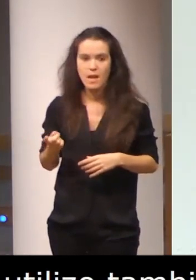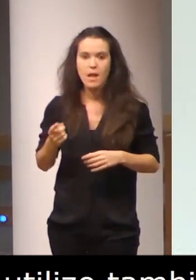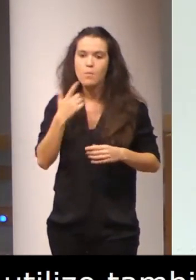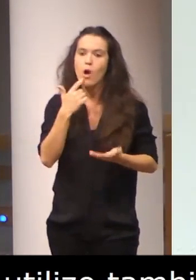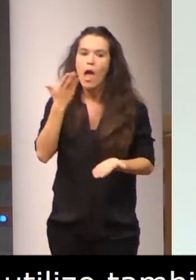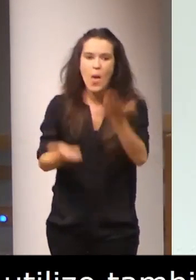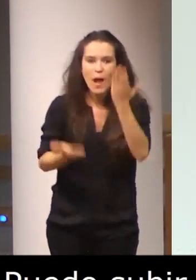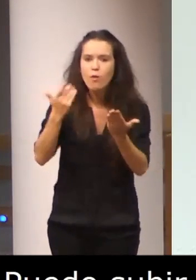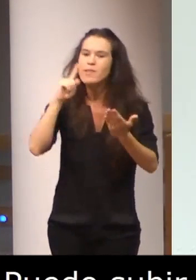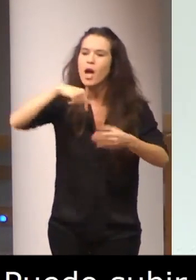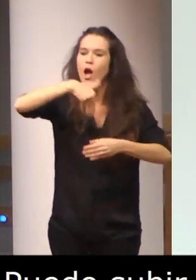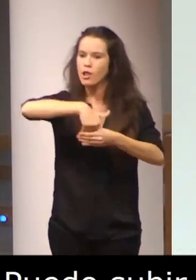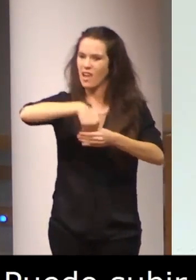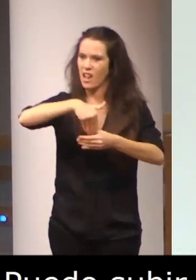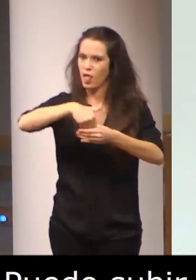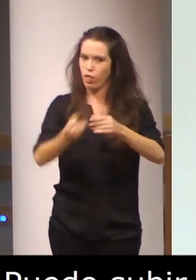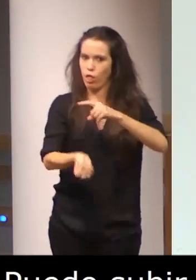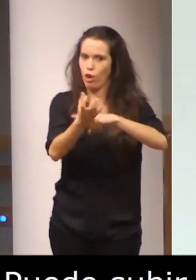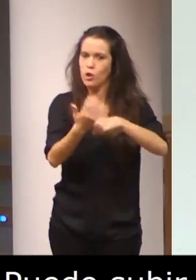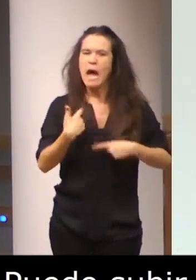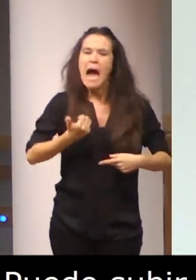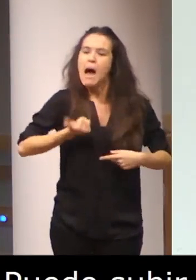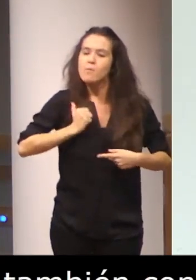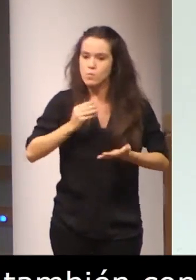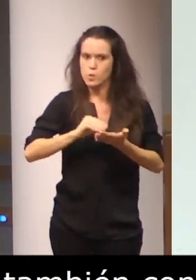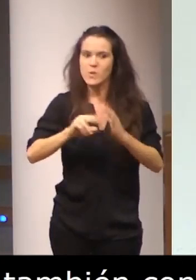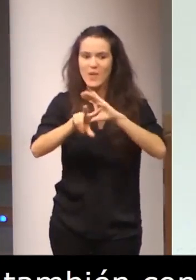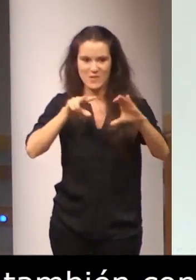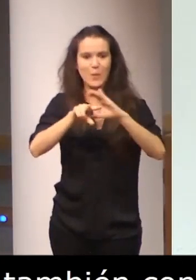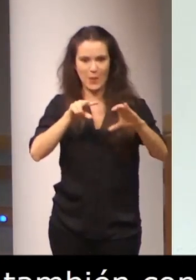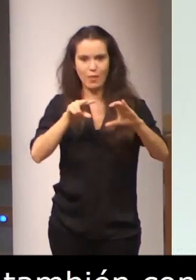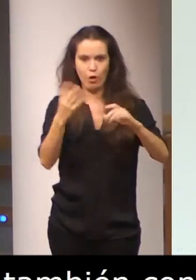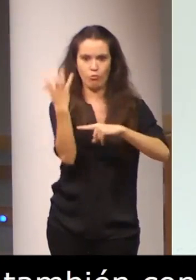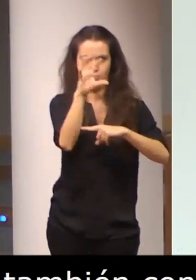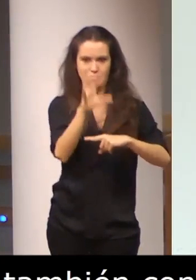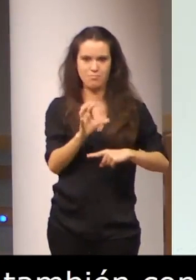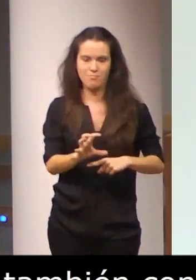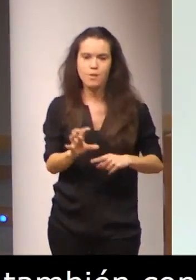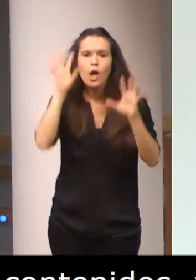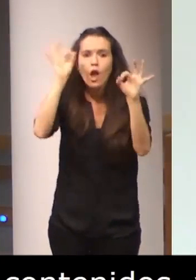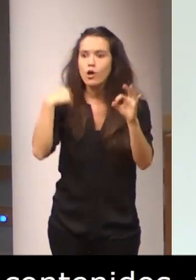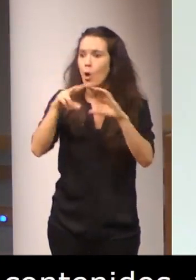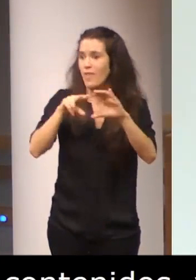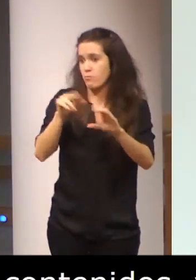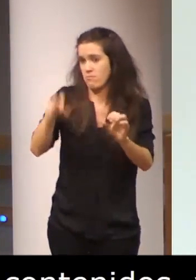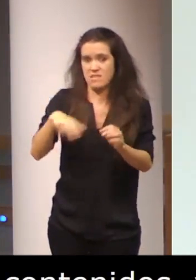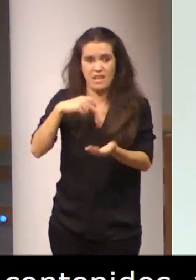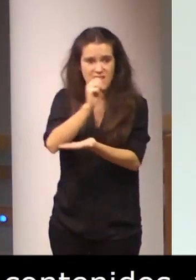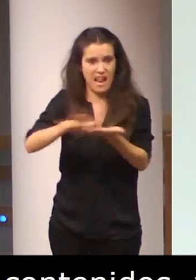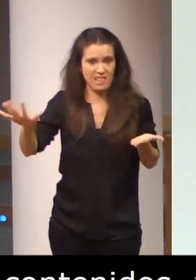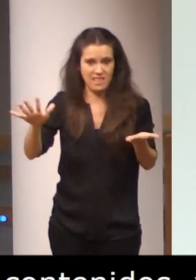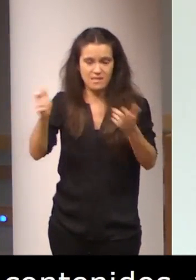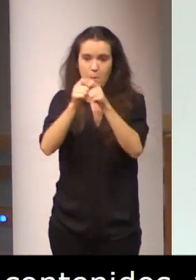Dentro de los contenidos, yo suelo aprovechar para subir vídeos, que todo esto, claro, son vídeos gratuitos de la